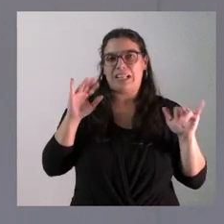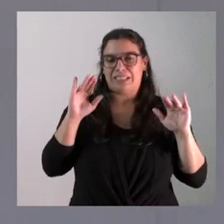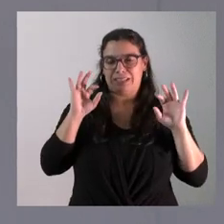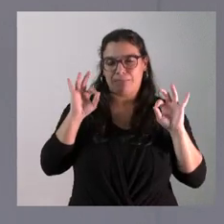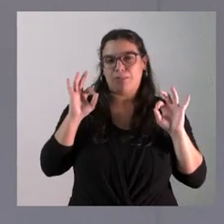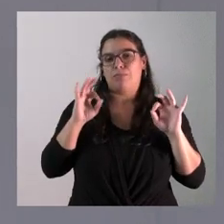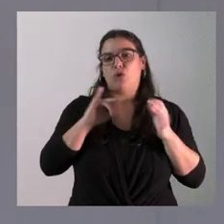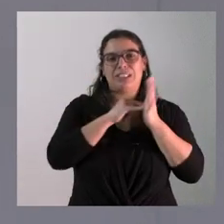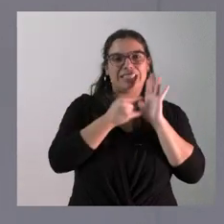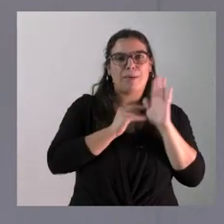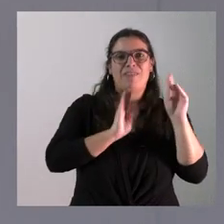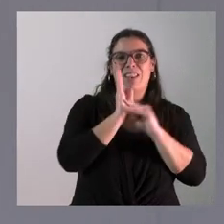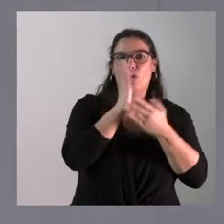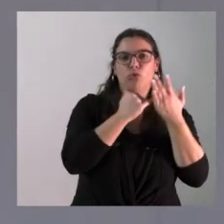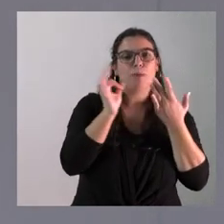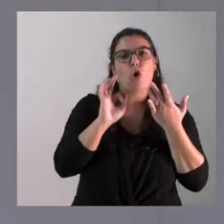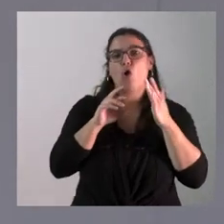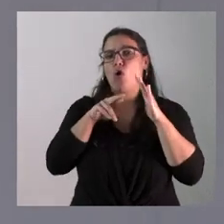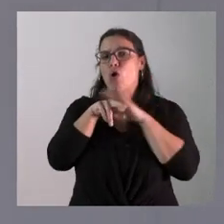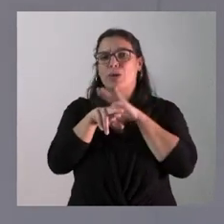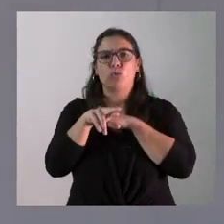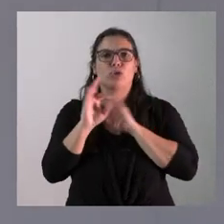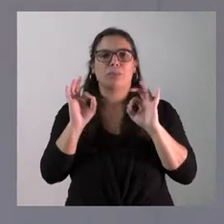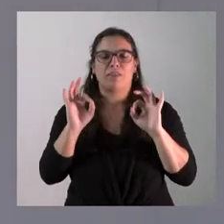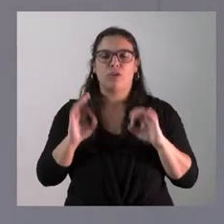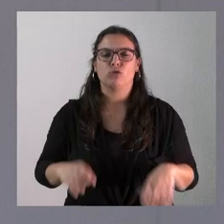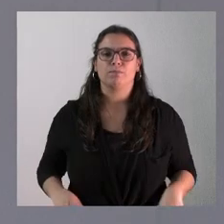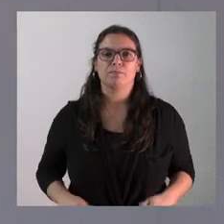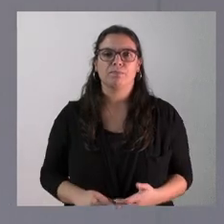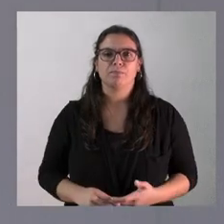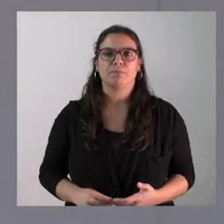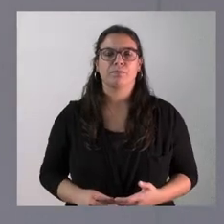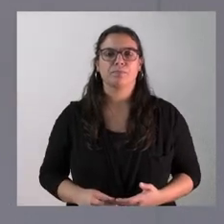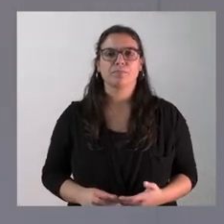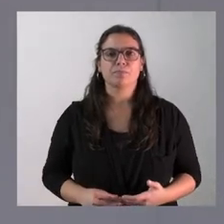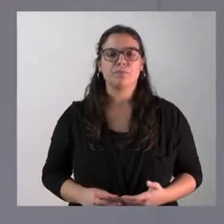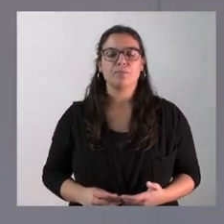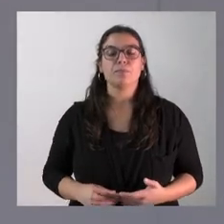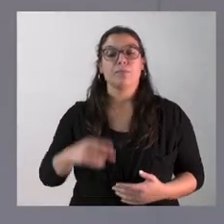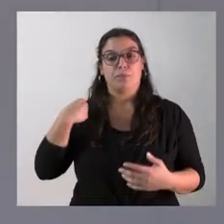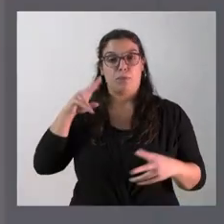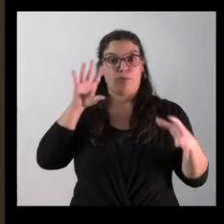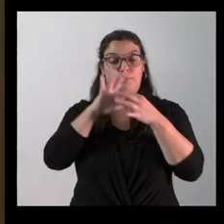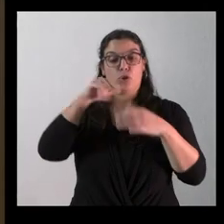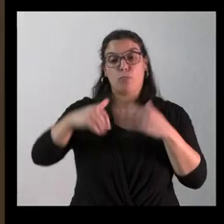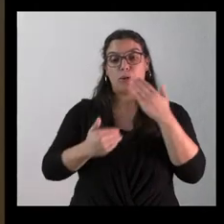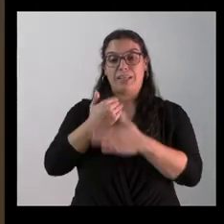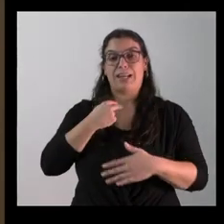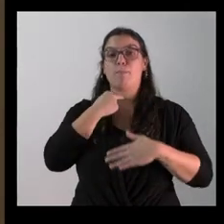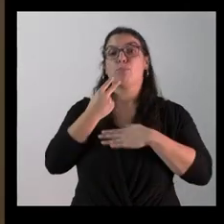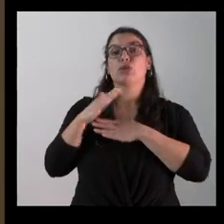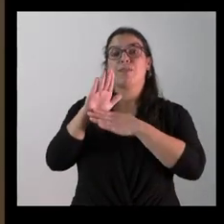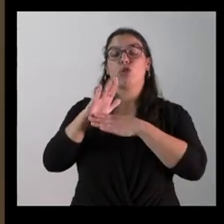o a través de instrumentos específicos que demuestran nuestro solidaridad con el resto de España sí relacionado con esto la portada del gobierno esta mañana